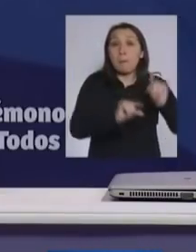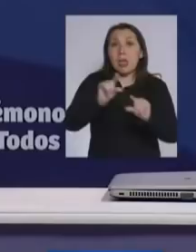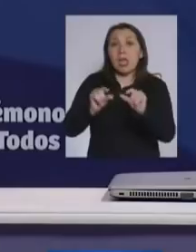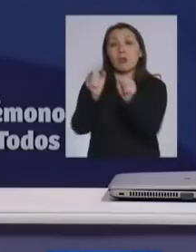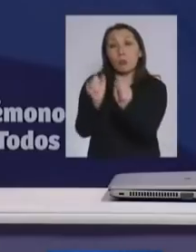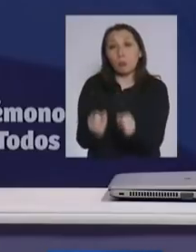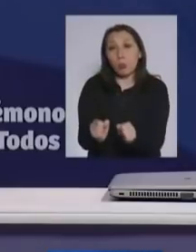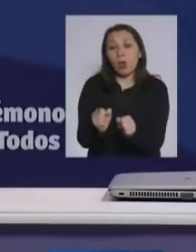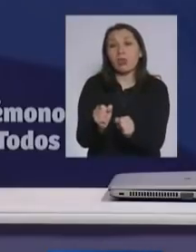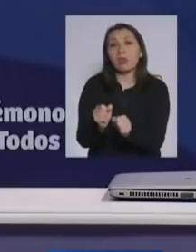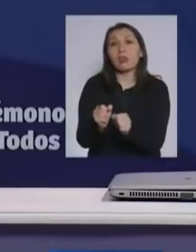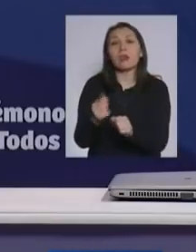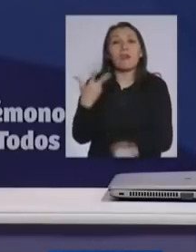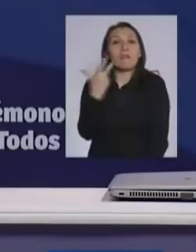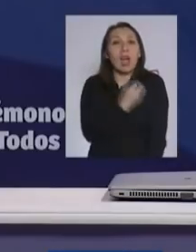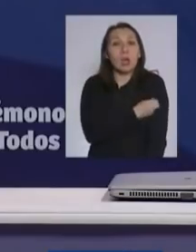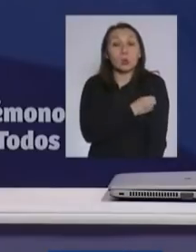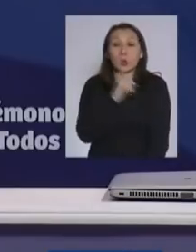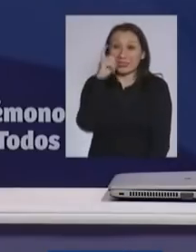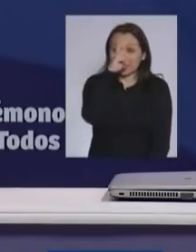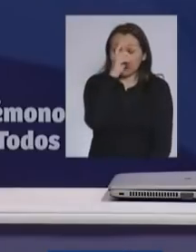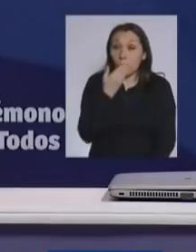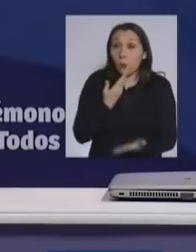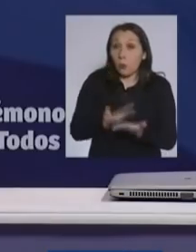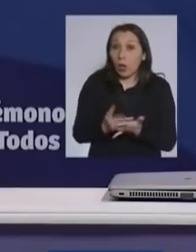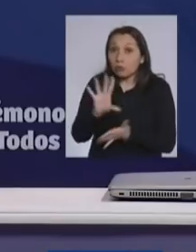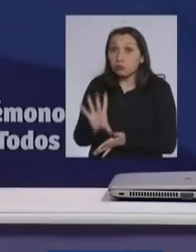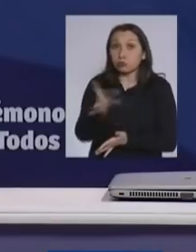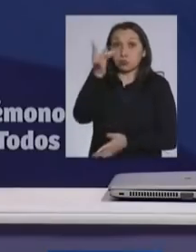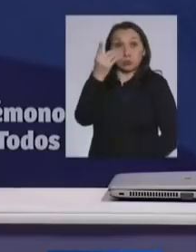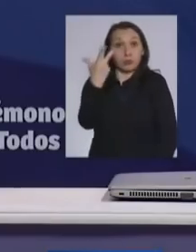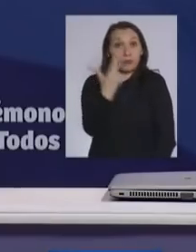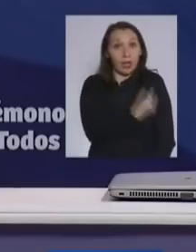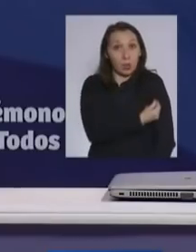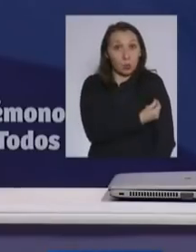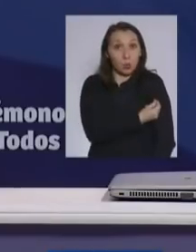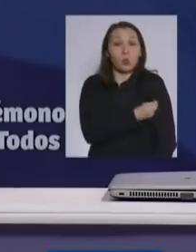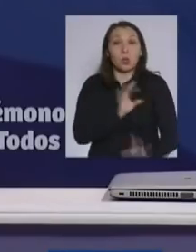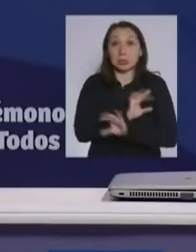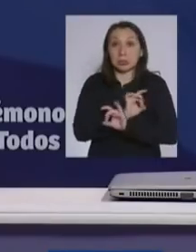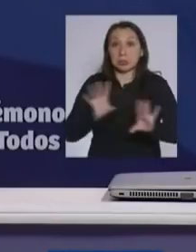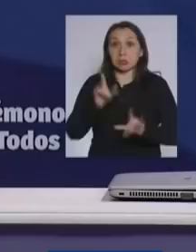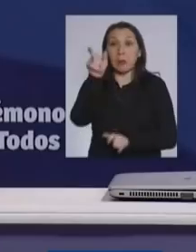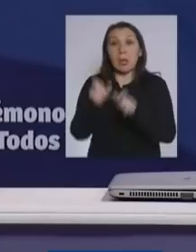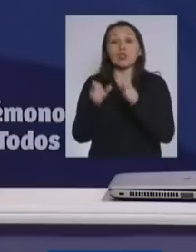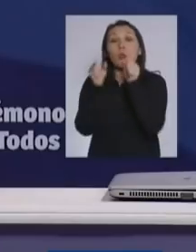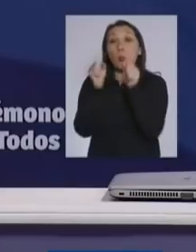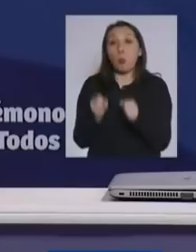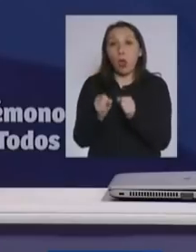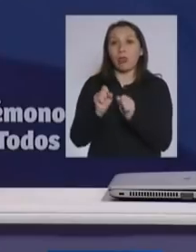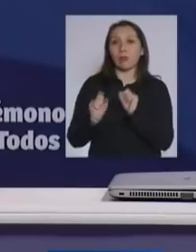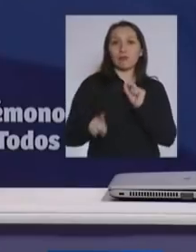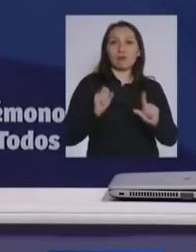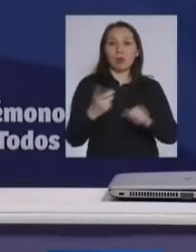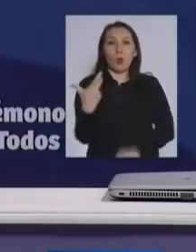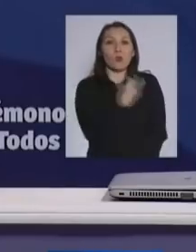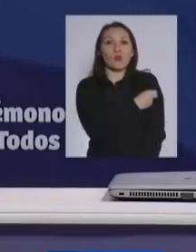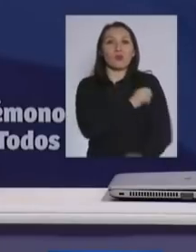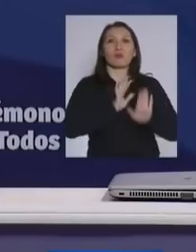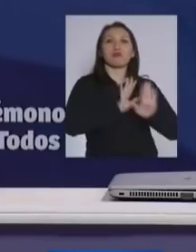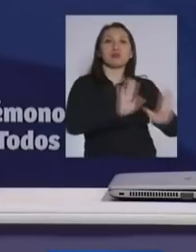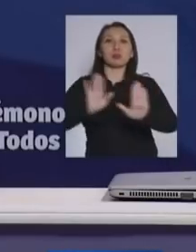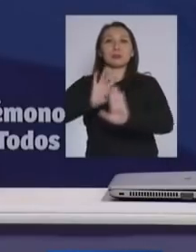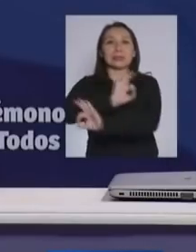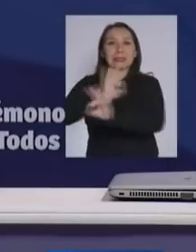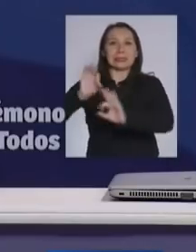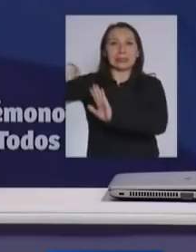la posibilidad de que tengamos una vacuna. Porque cuando tengamos una vacuna y los pacientes puedan tener anticuerpos en contra del